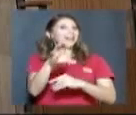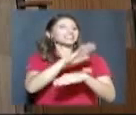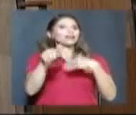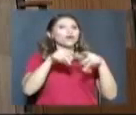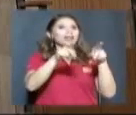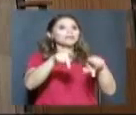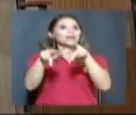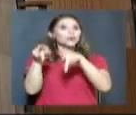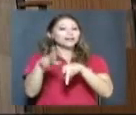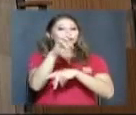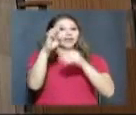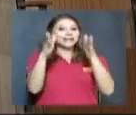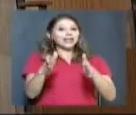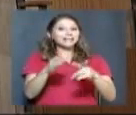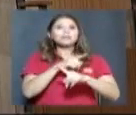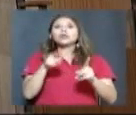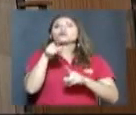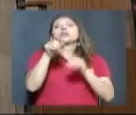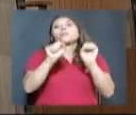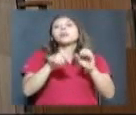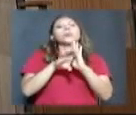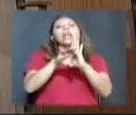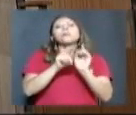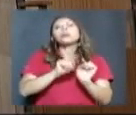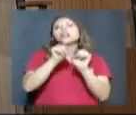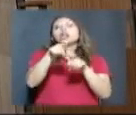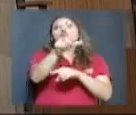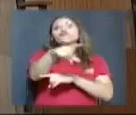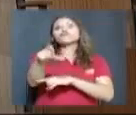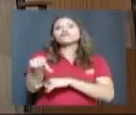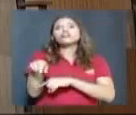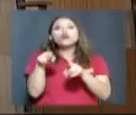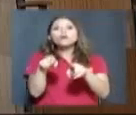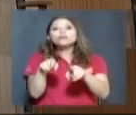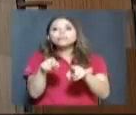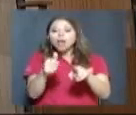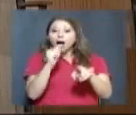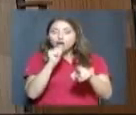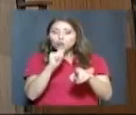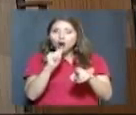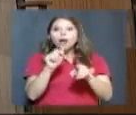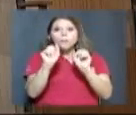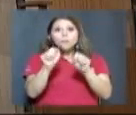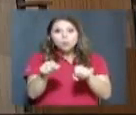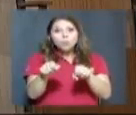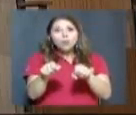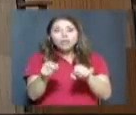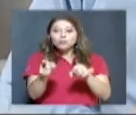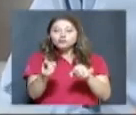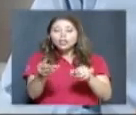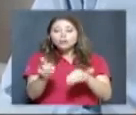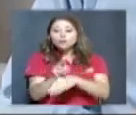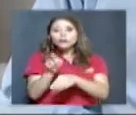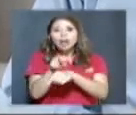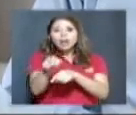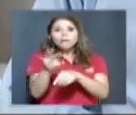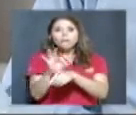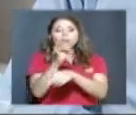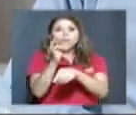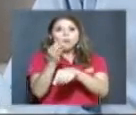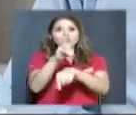su estado natural, va a una fuente de agua y usted puede usufructuar de esa agua en su forma natural. En el caso de las